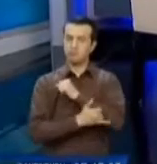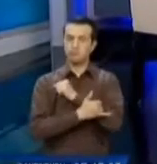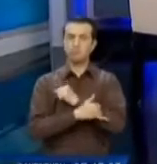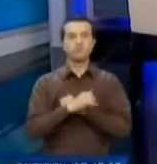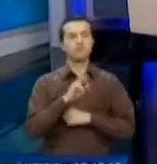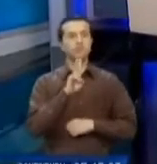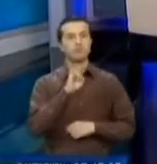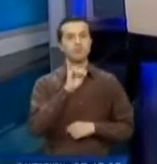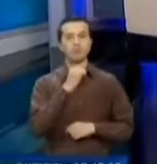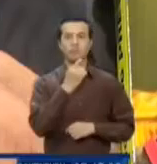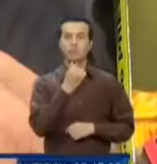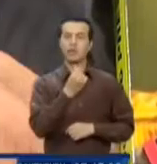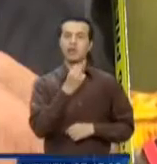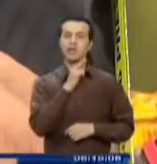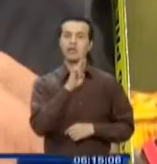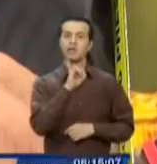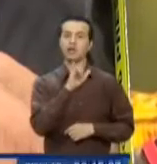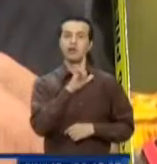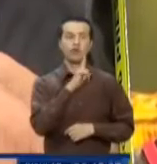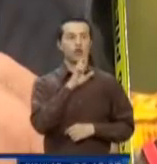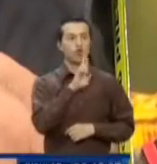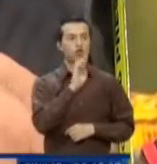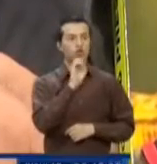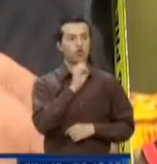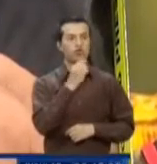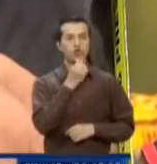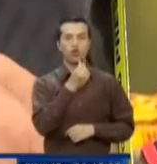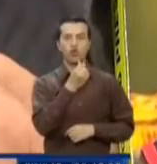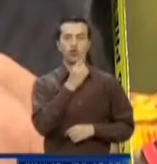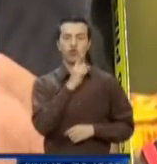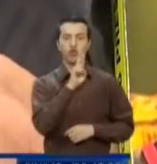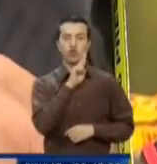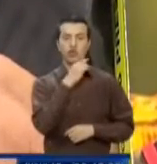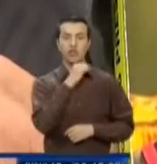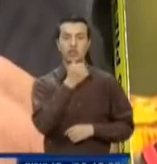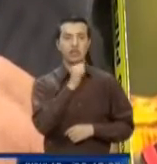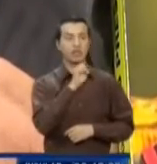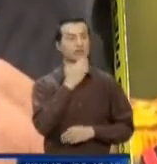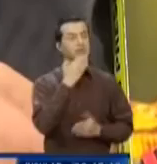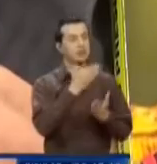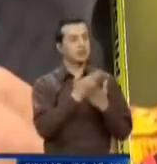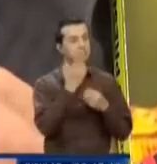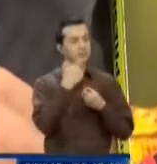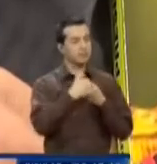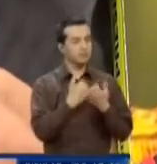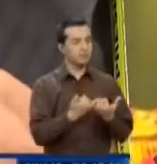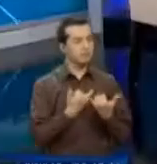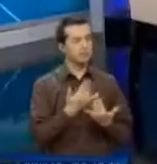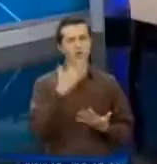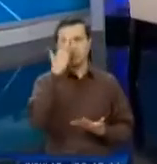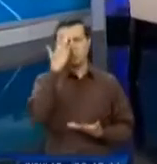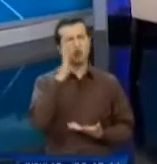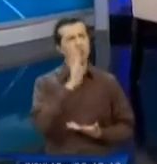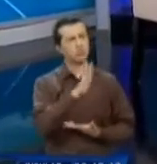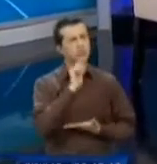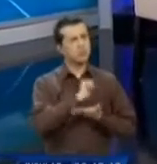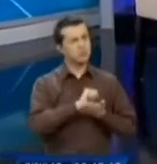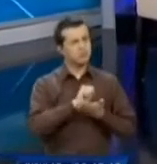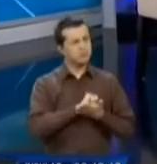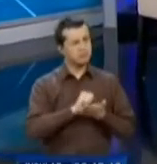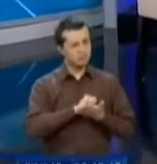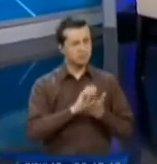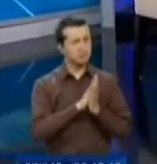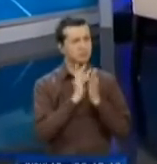Virgilio Rodríguez, muchas gracias por estar con nosotros. Y la primera pregunta es, ¿qué te lleva a escribir y